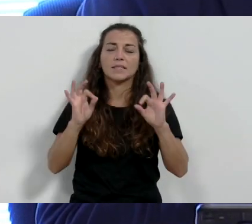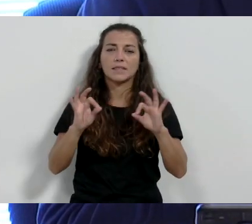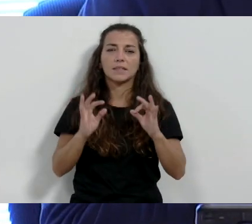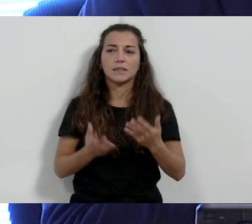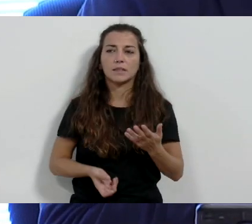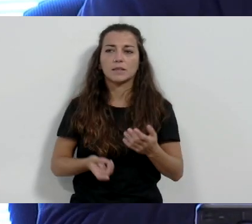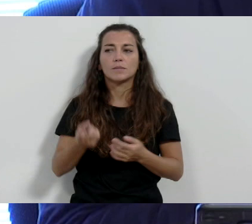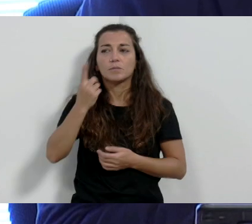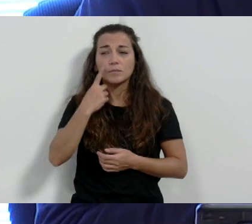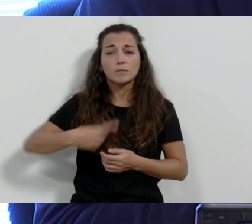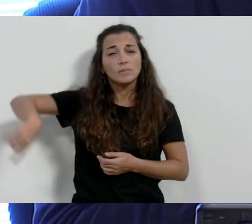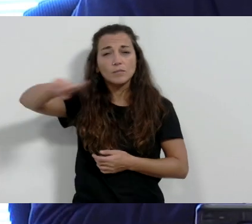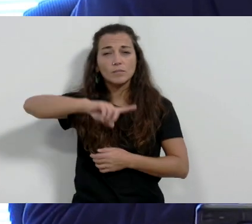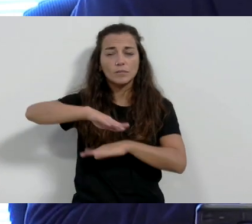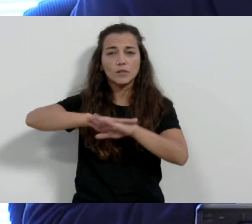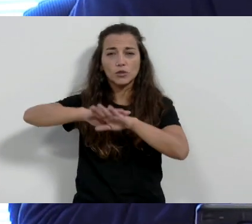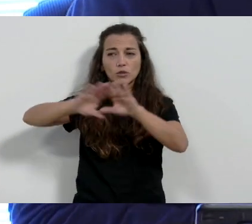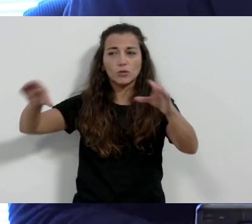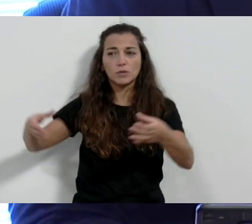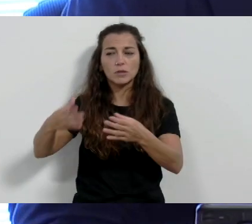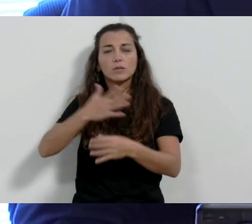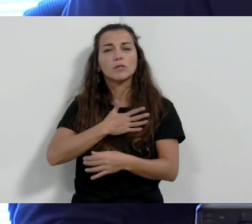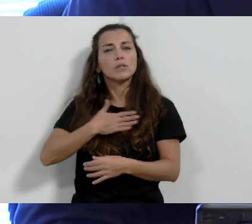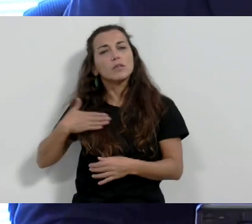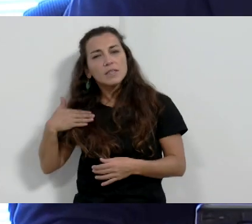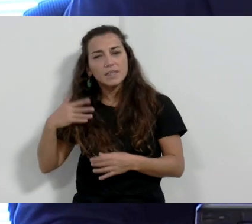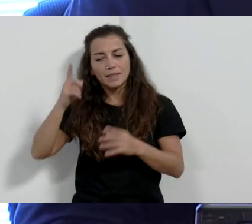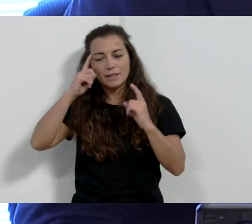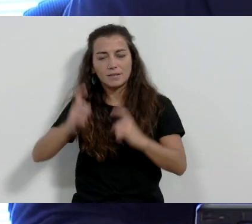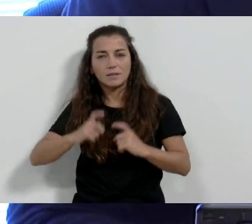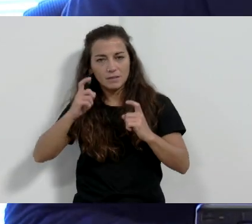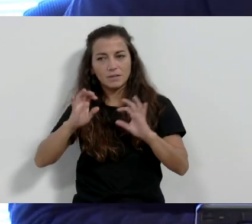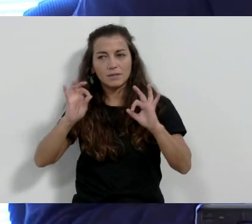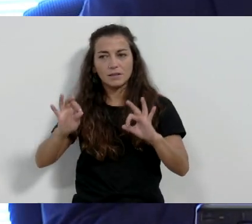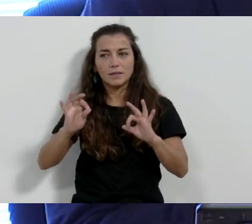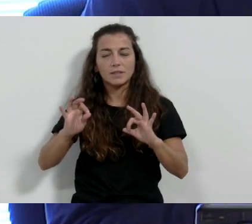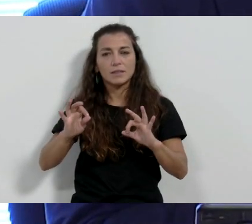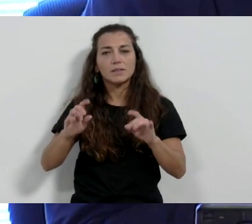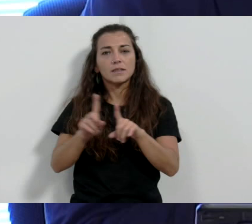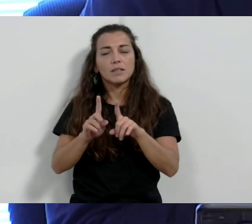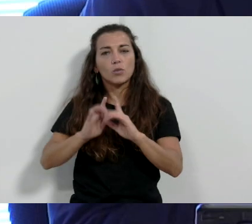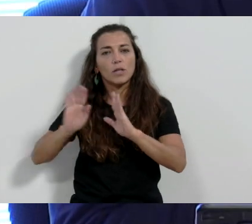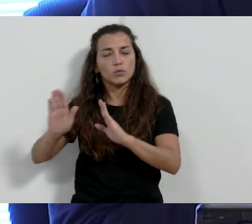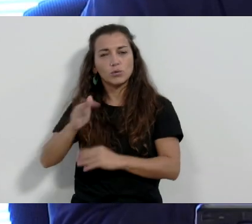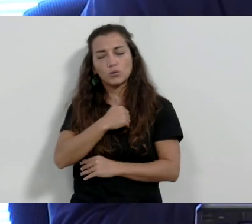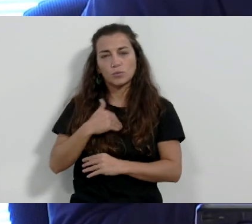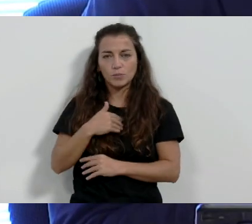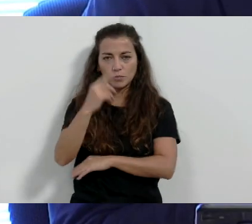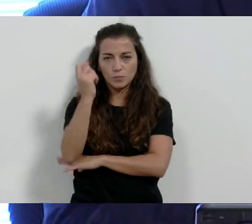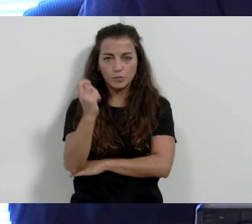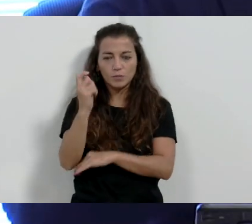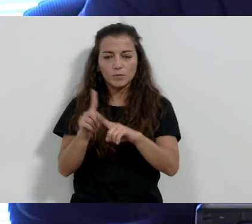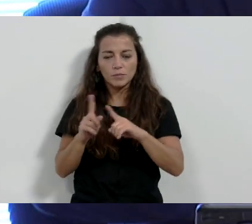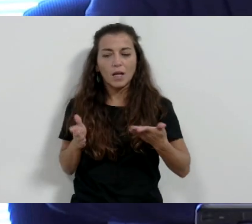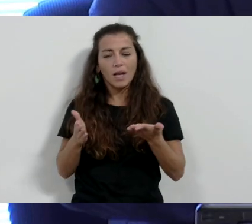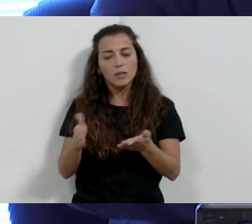tiene intención de tomar medidas dentro de sus competencias, dentro de sus posibilidades, dentro de las competencias que tiene el Ayuntamiento de Ciudad Real, para ayudar a las familias